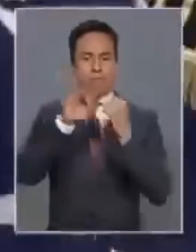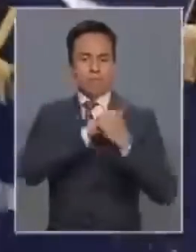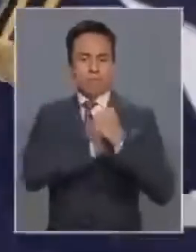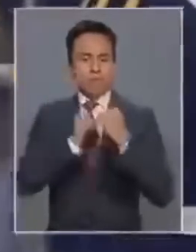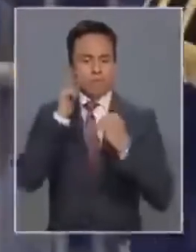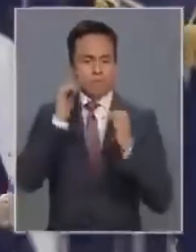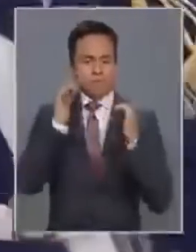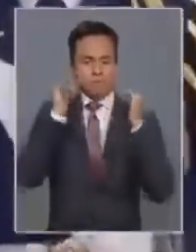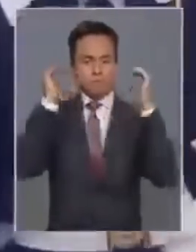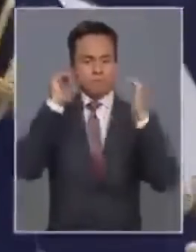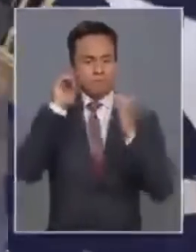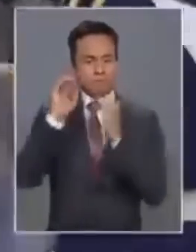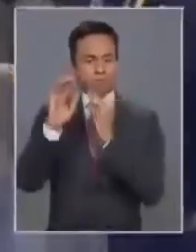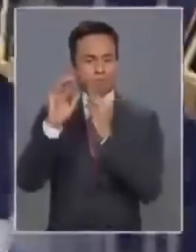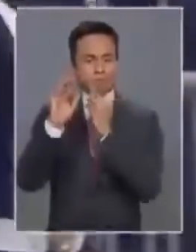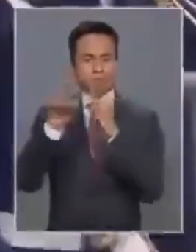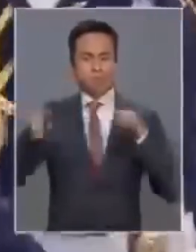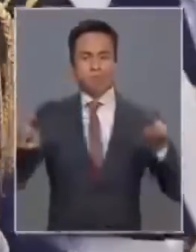mundo.